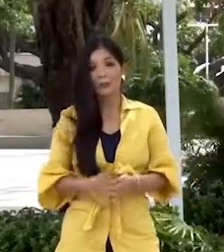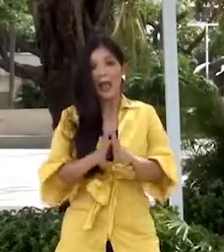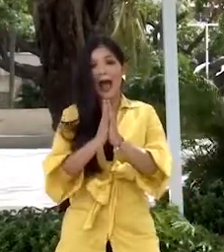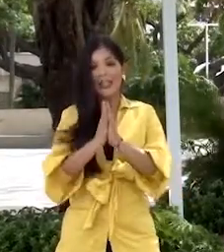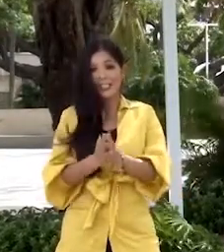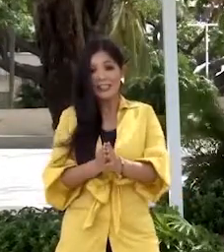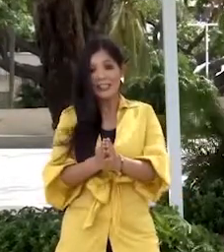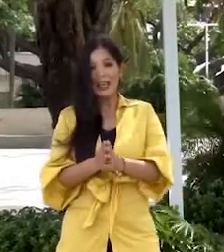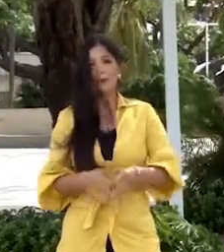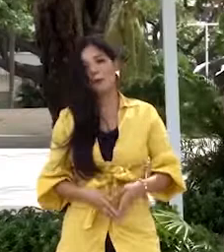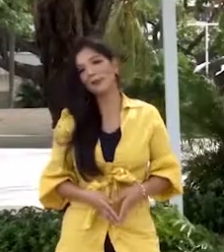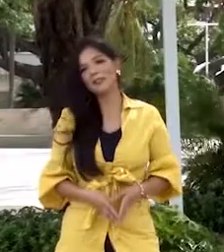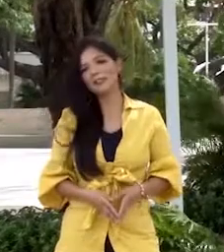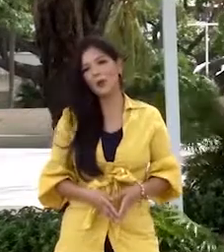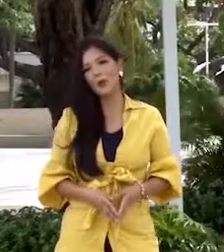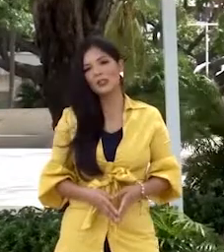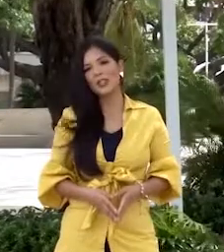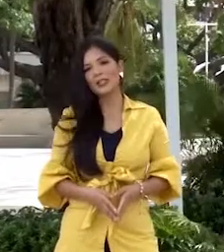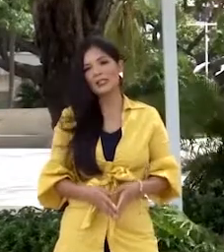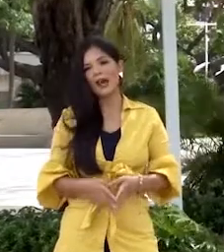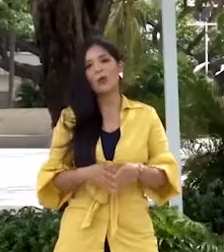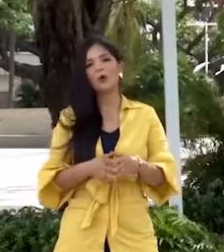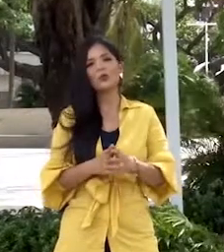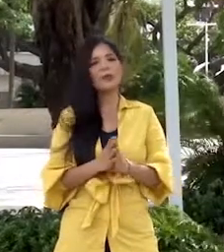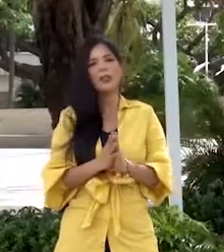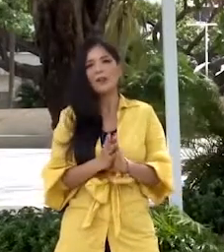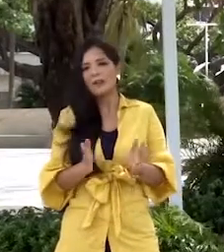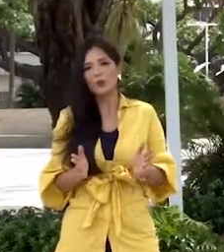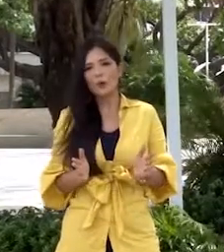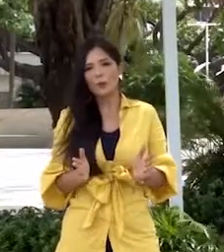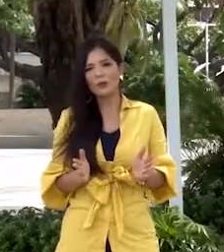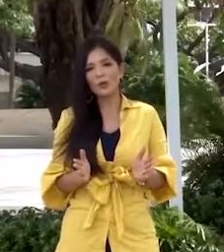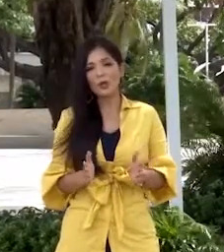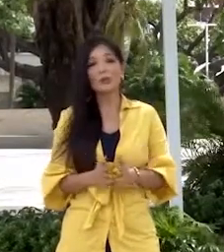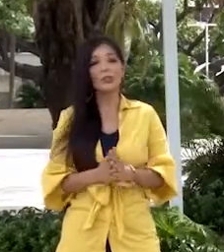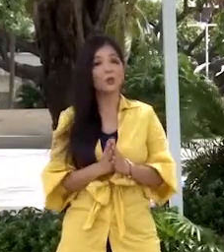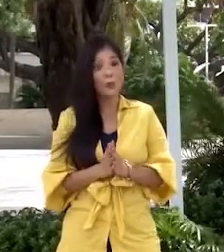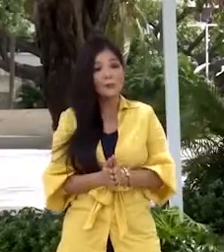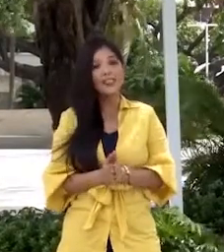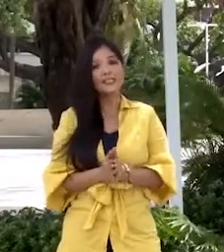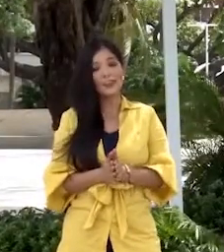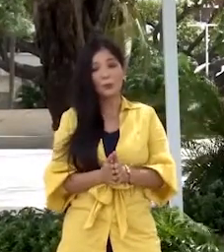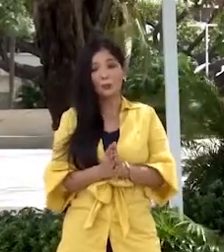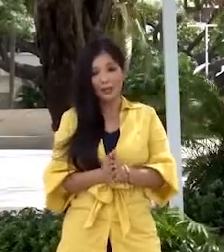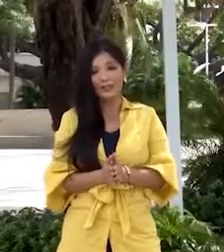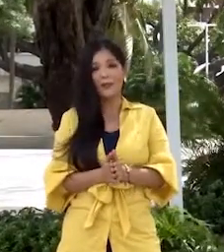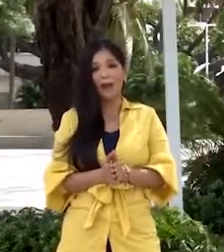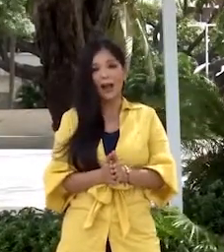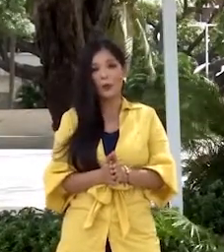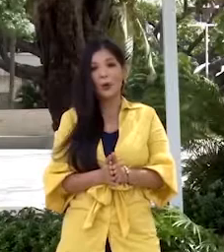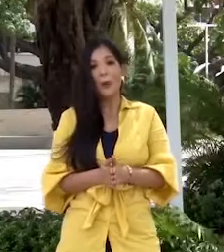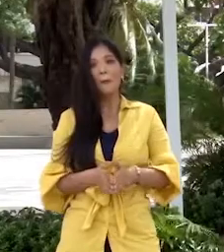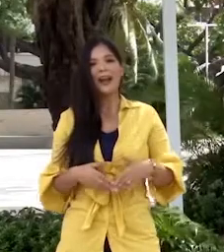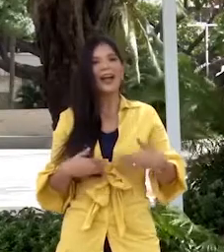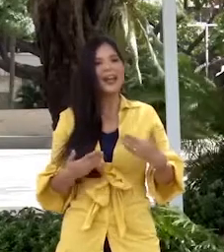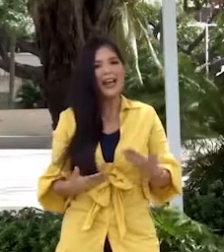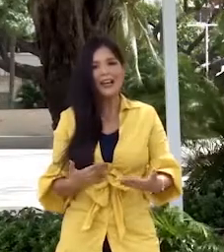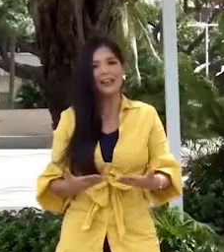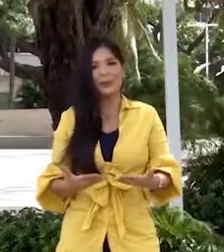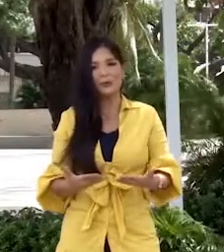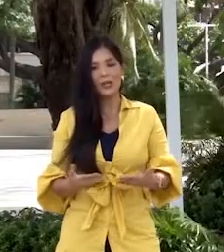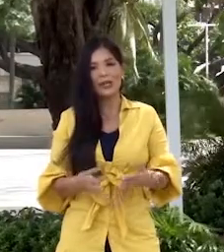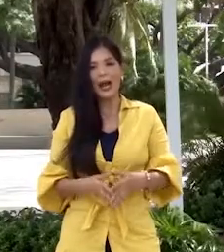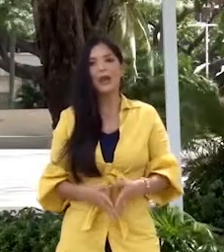duque allí el primer mandatario de los cesarenses habló sobre diversos tópicos en los que su administración viene trabajando para